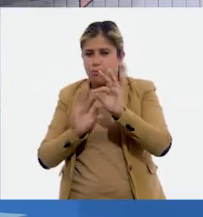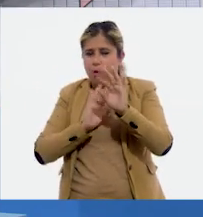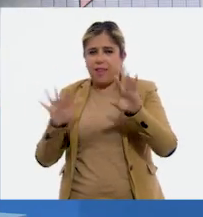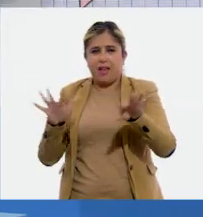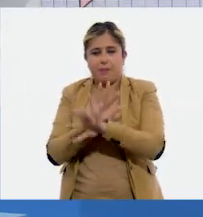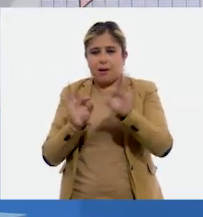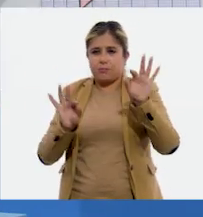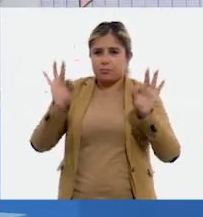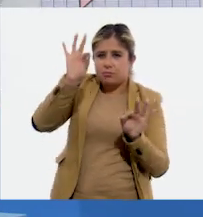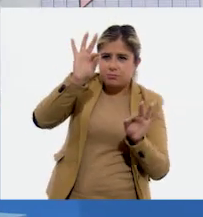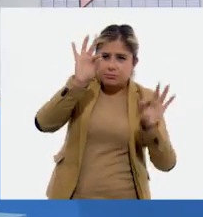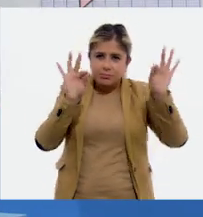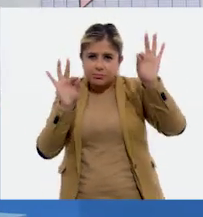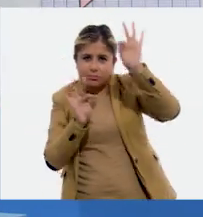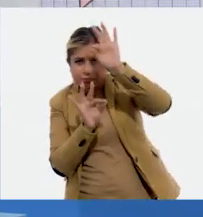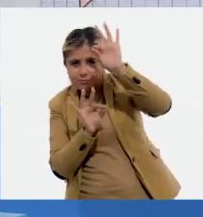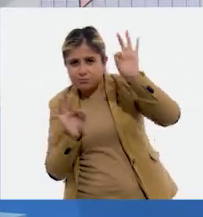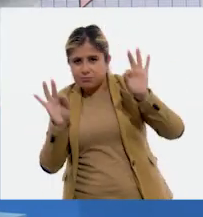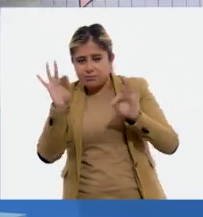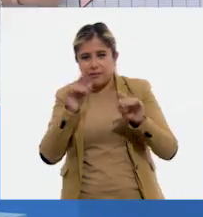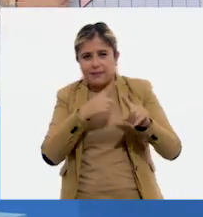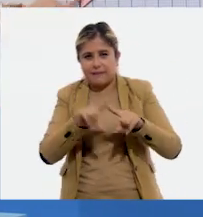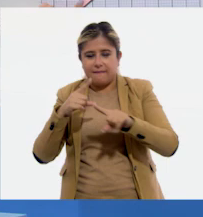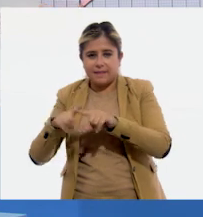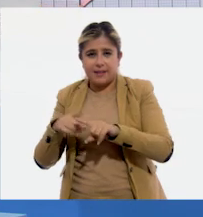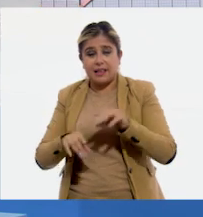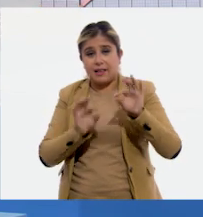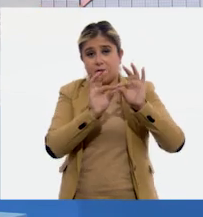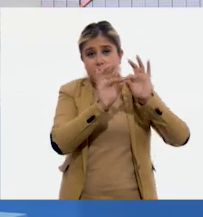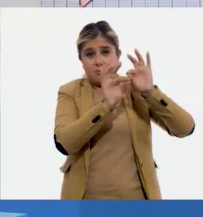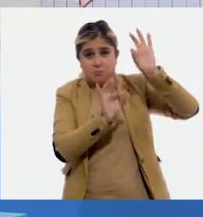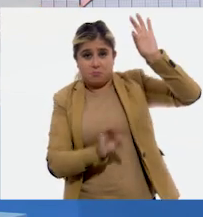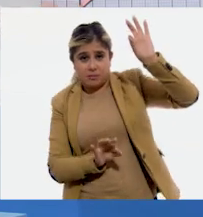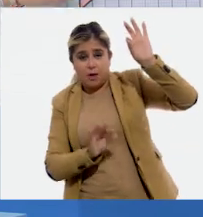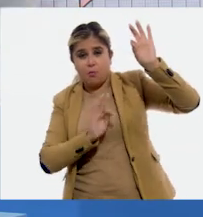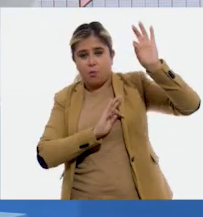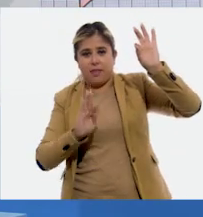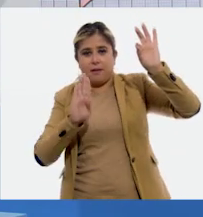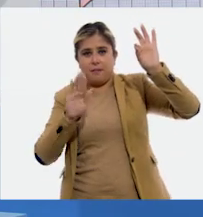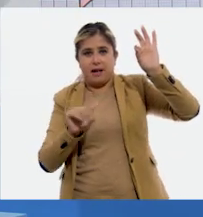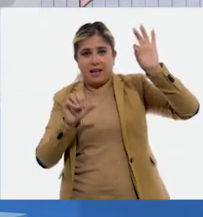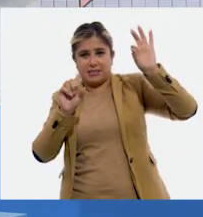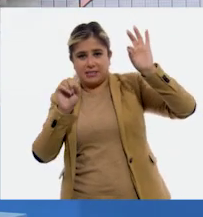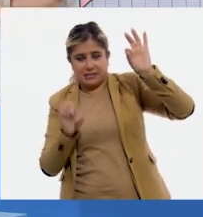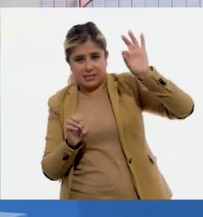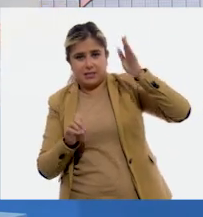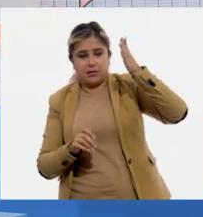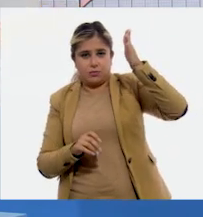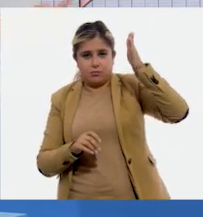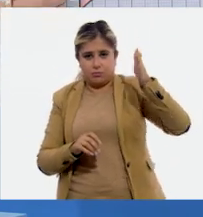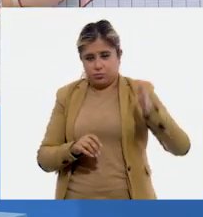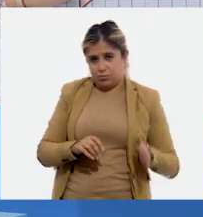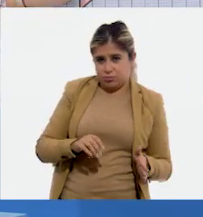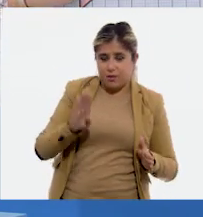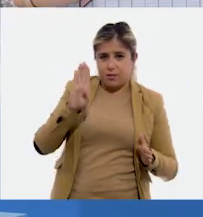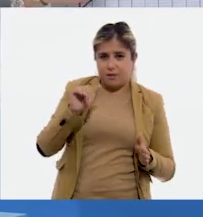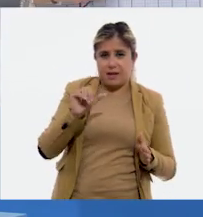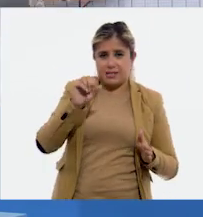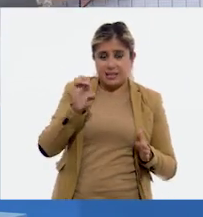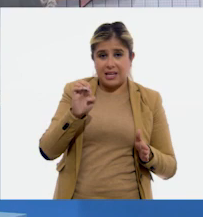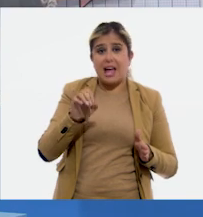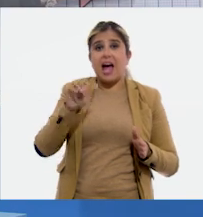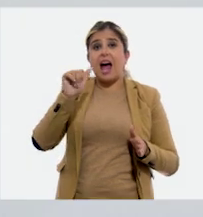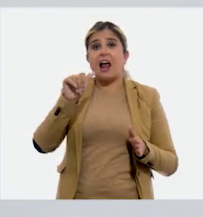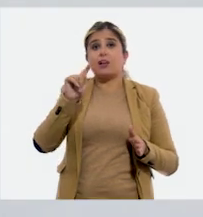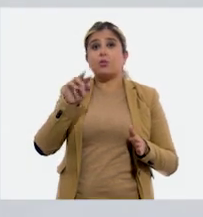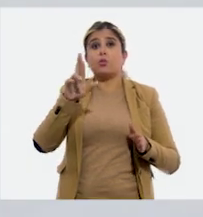¡Exacto! Si te das cuenta, este lado puede ser nuestra base y es de manera vertical y nuestra altura,